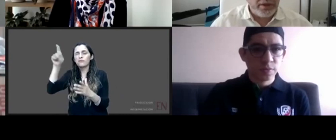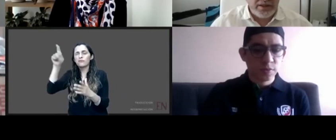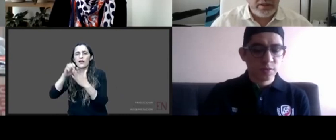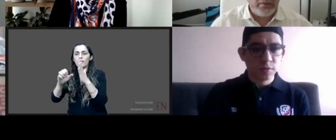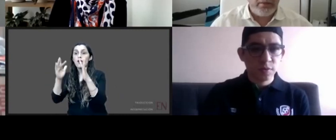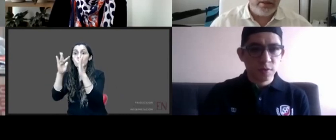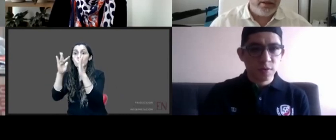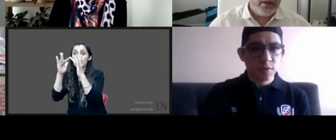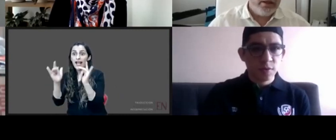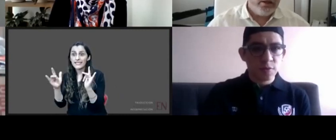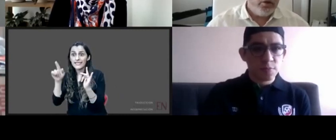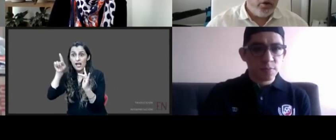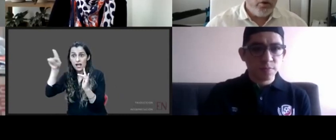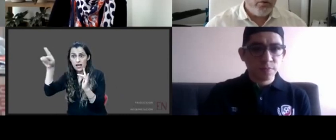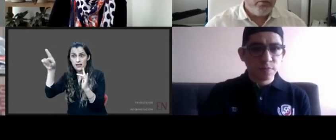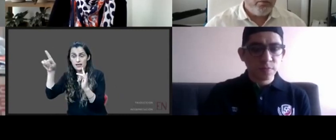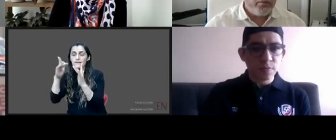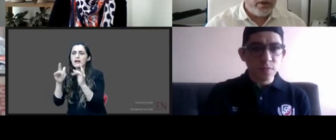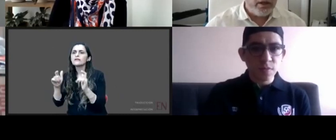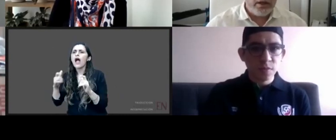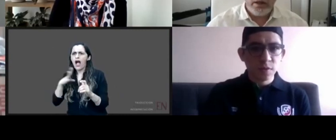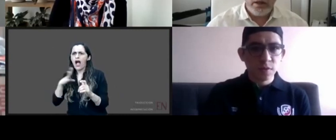pensado precisamente no